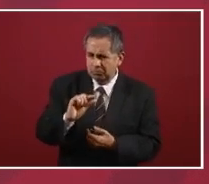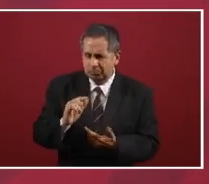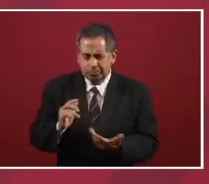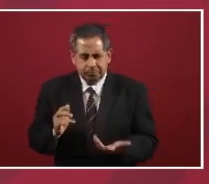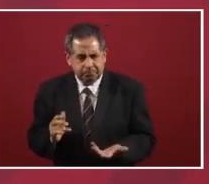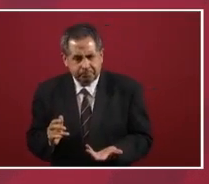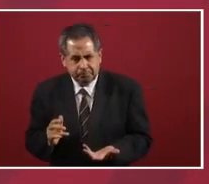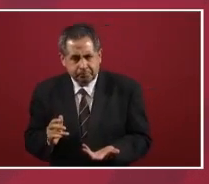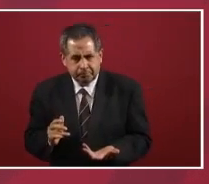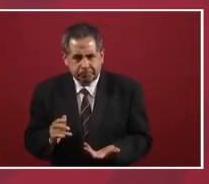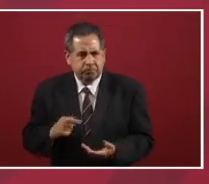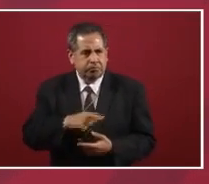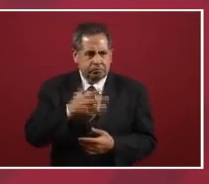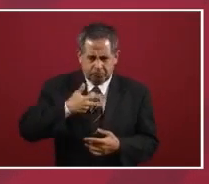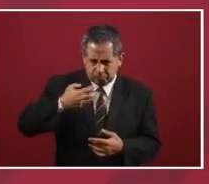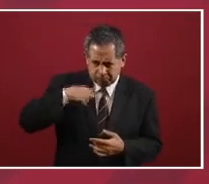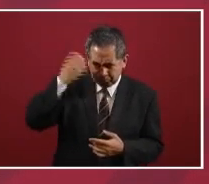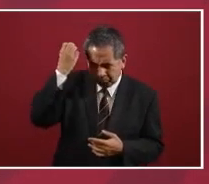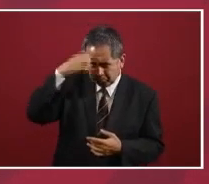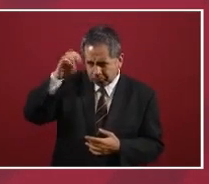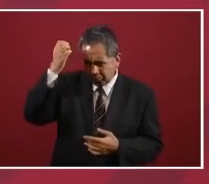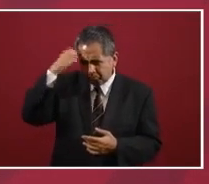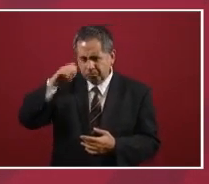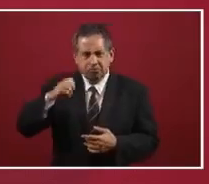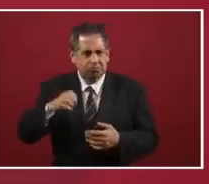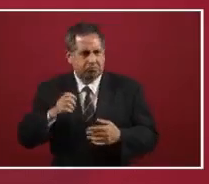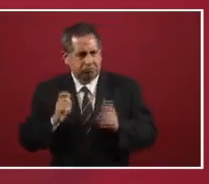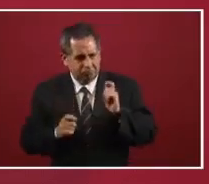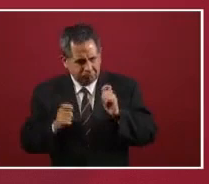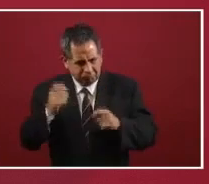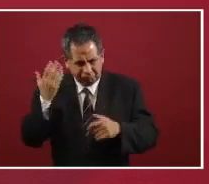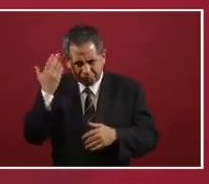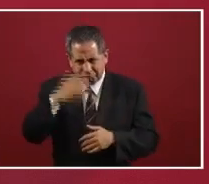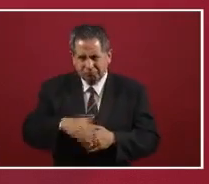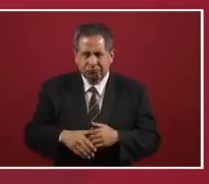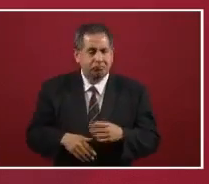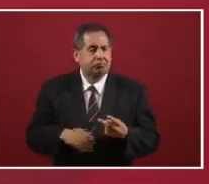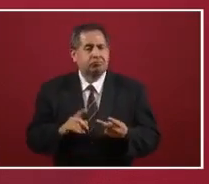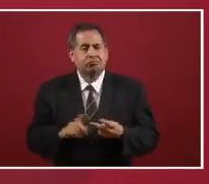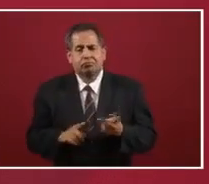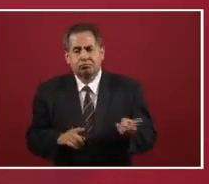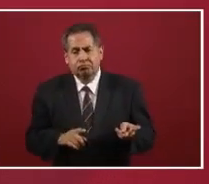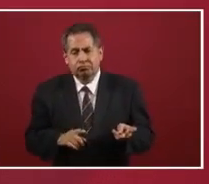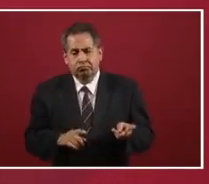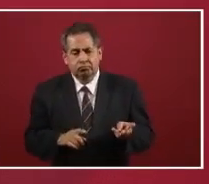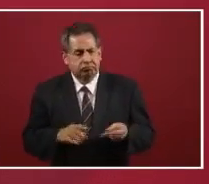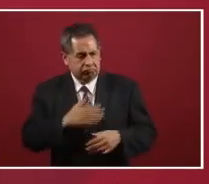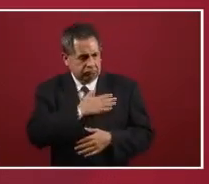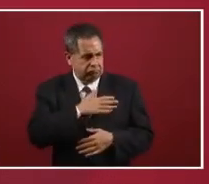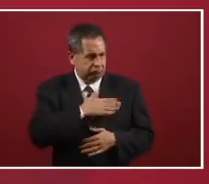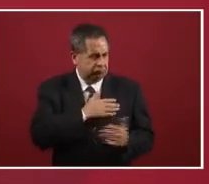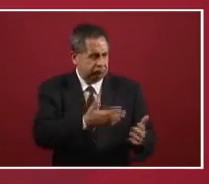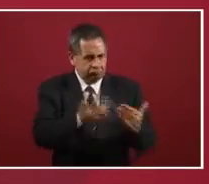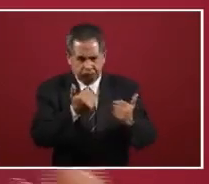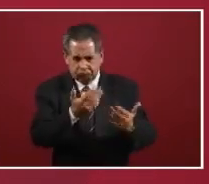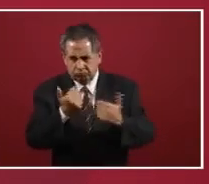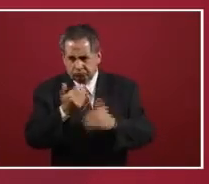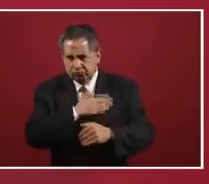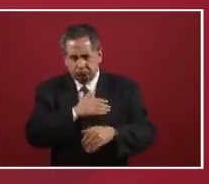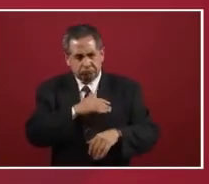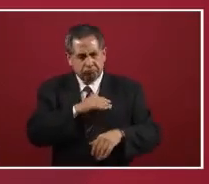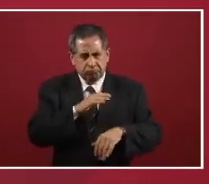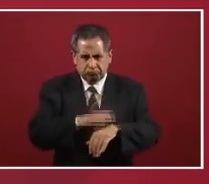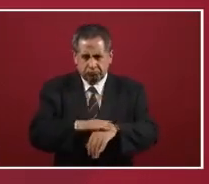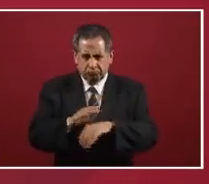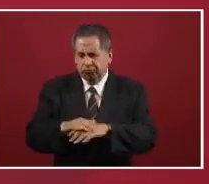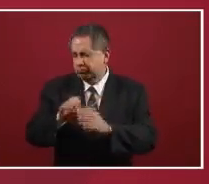y tienen experiencia y están siendo convocados. Les